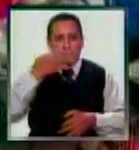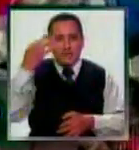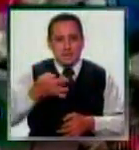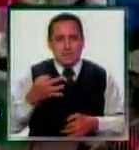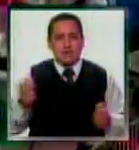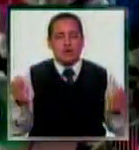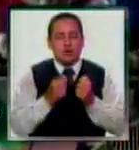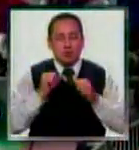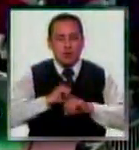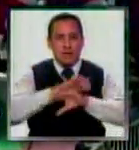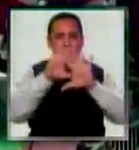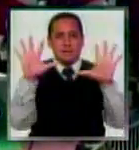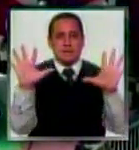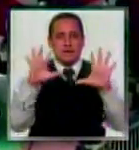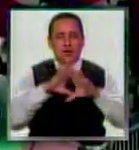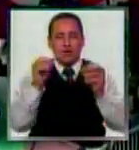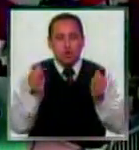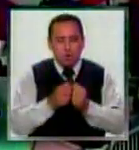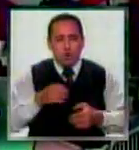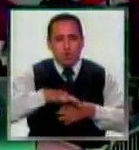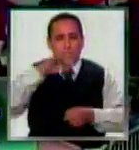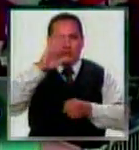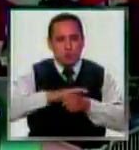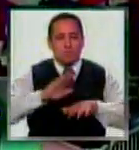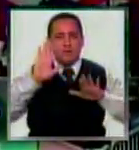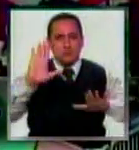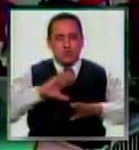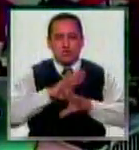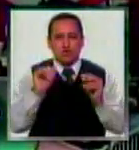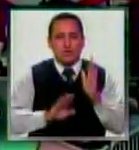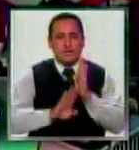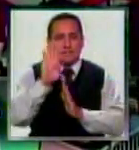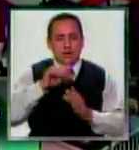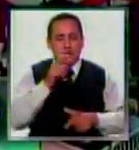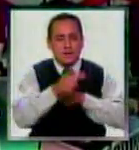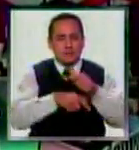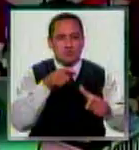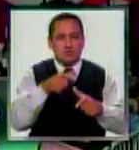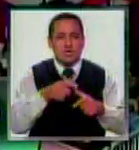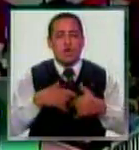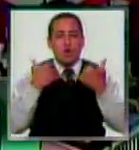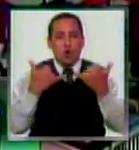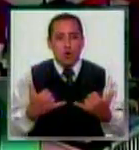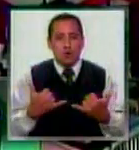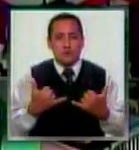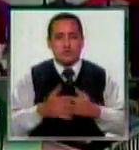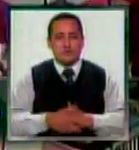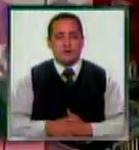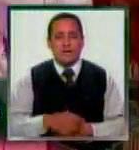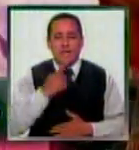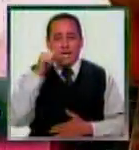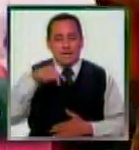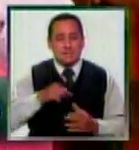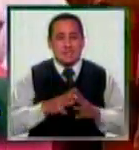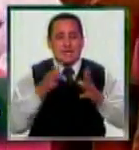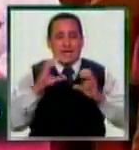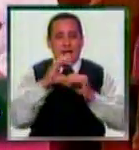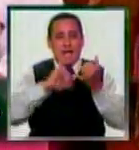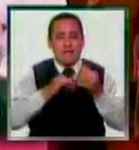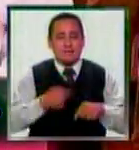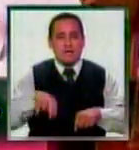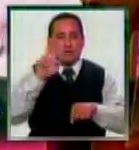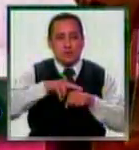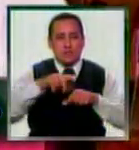con transparencia, con compromiso, el desarrollo de nuestro pueblo. Hoy, este gas natural del